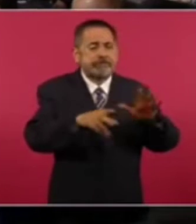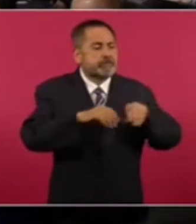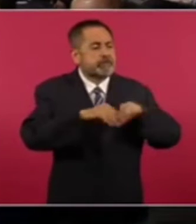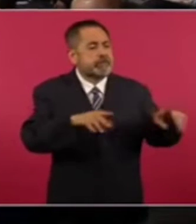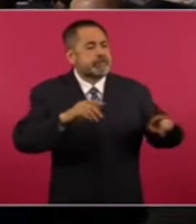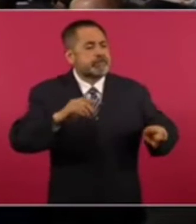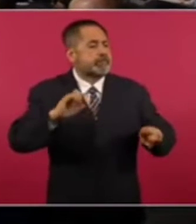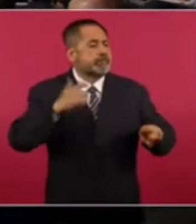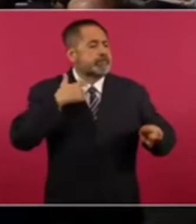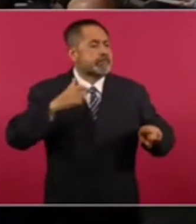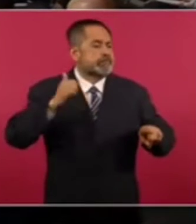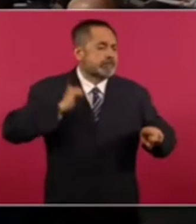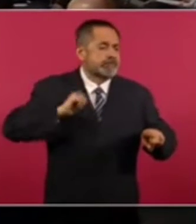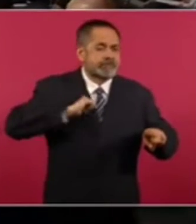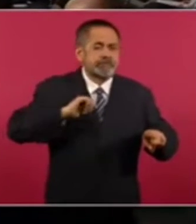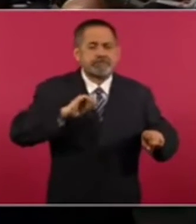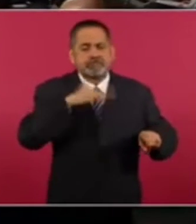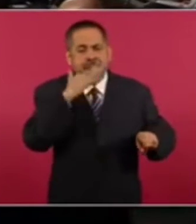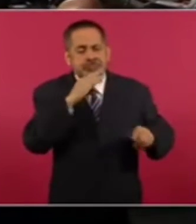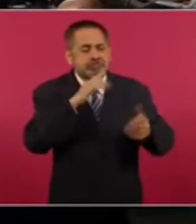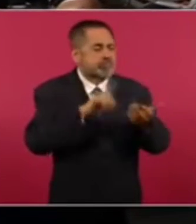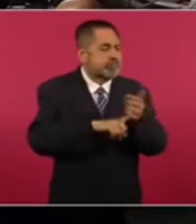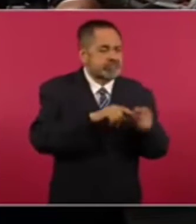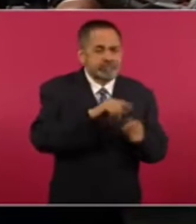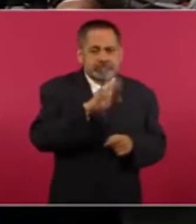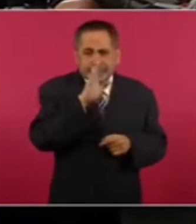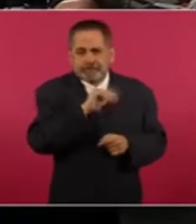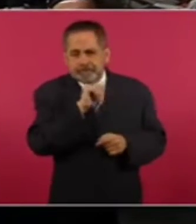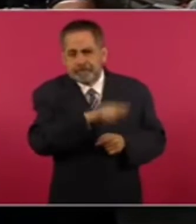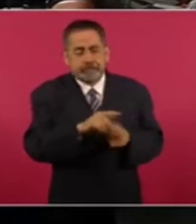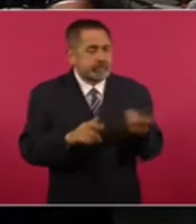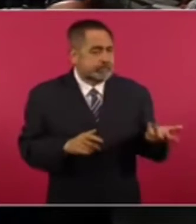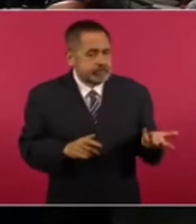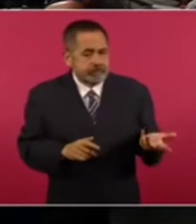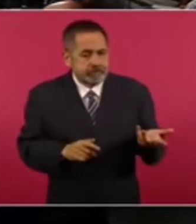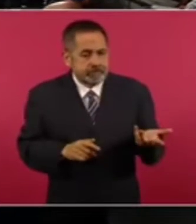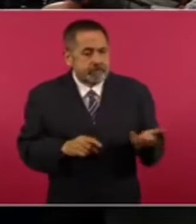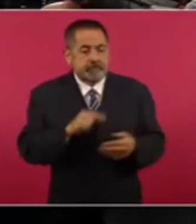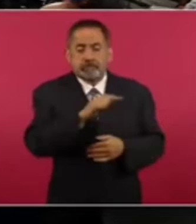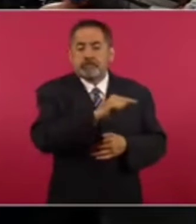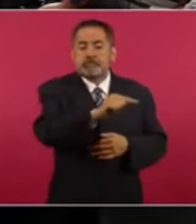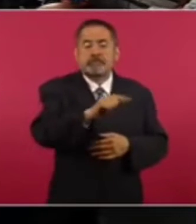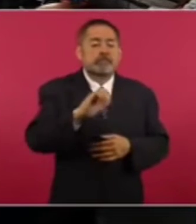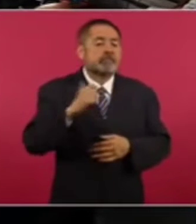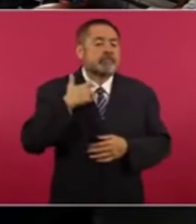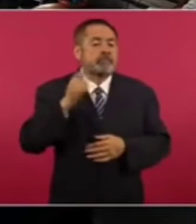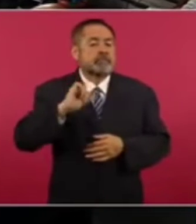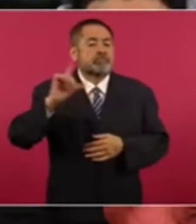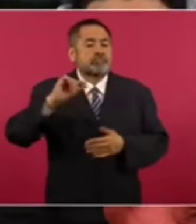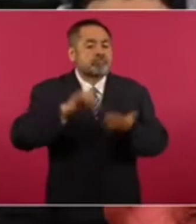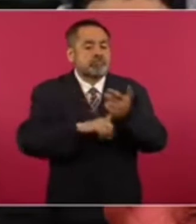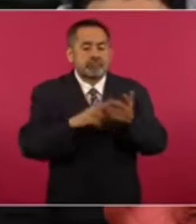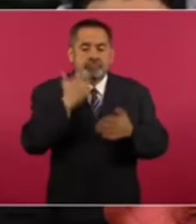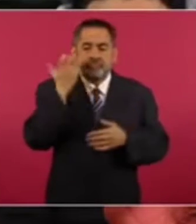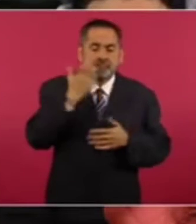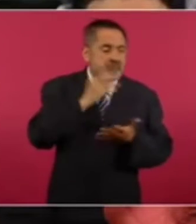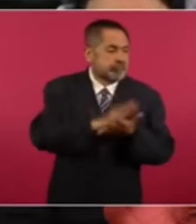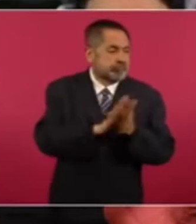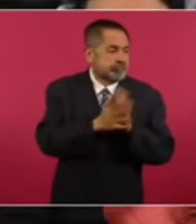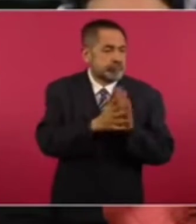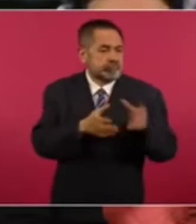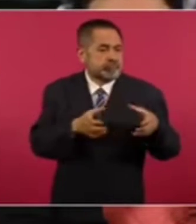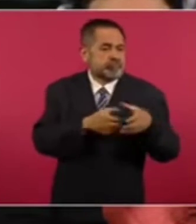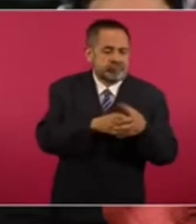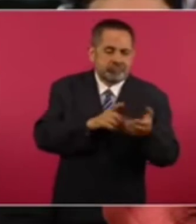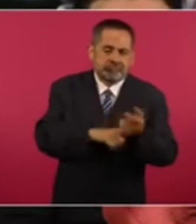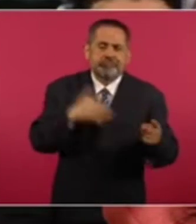el régimen de corrupción, el régimen que además les permitía a estos mismos funcionarios tener muchas prebendas. Ya sabemos